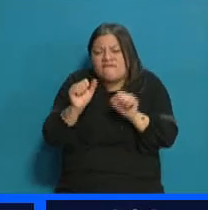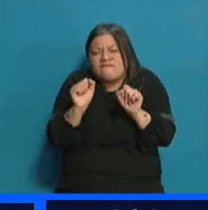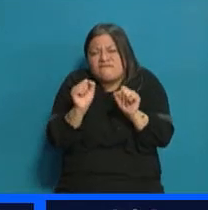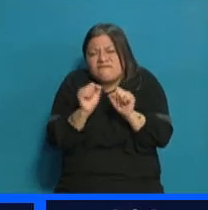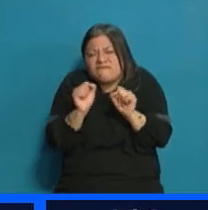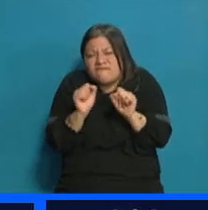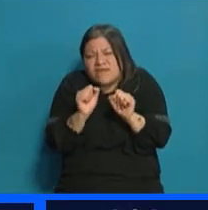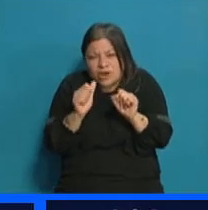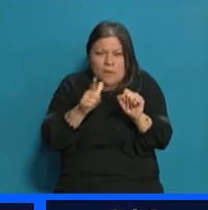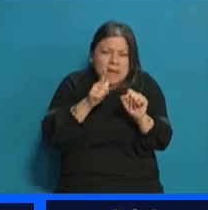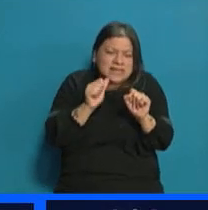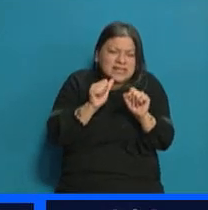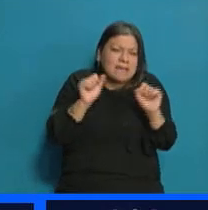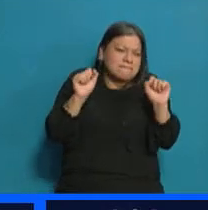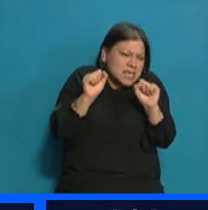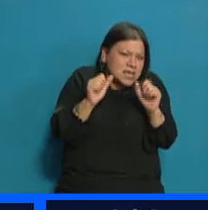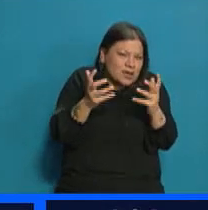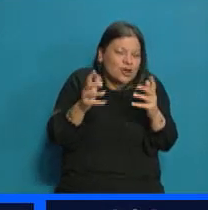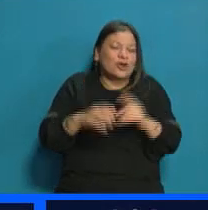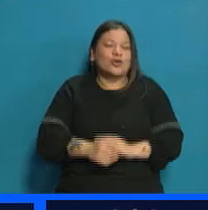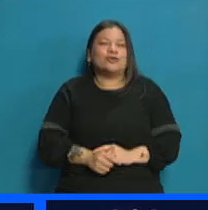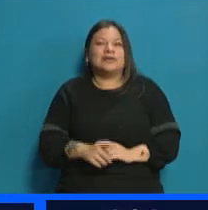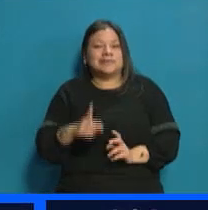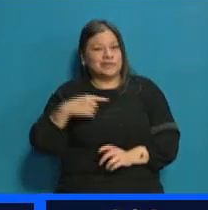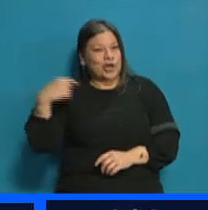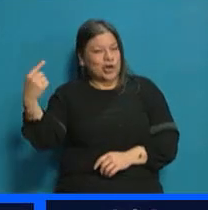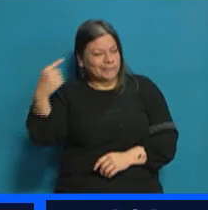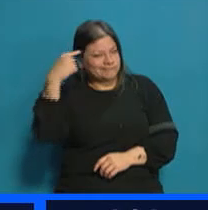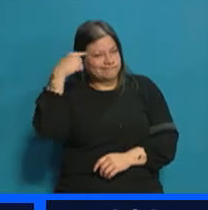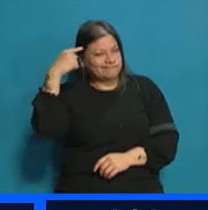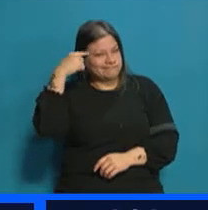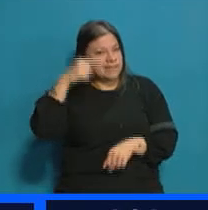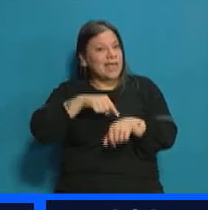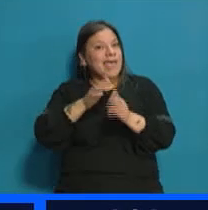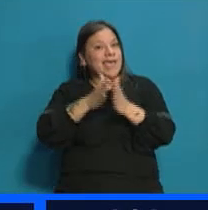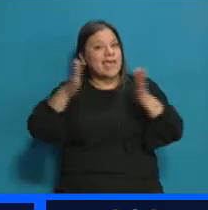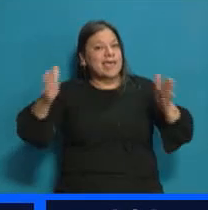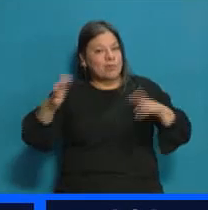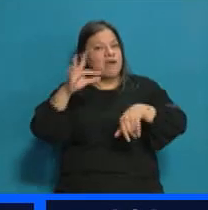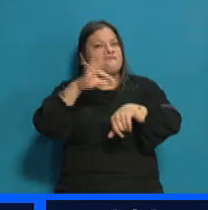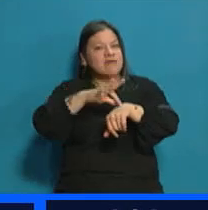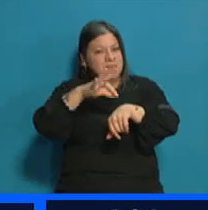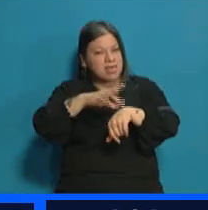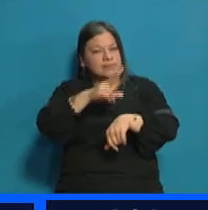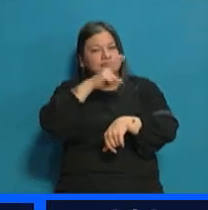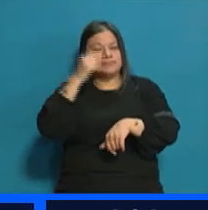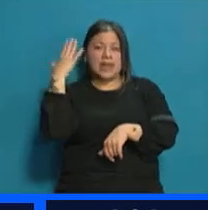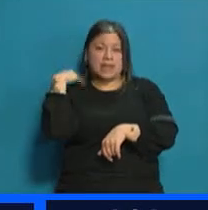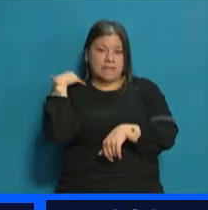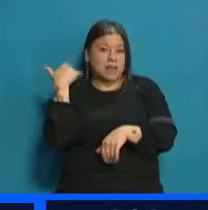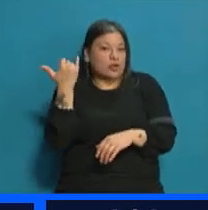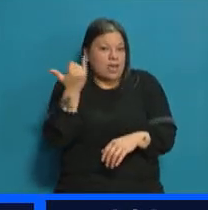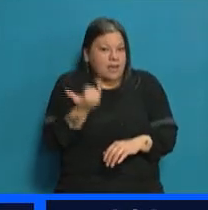fríos, invernales, que hacen que tomemos conciencia de que es época de infecciones respiratorias. Por ahí estos